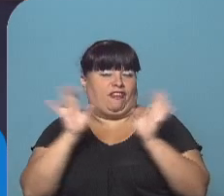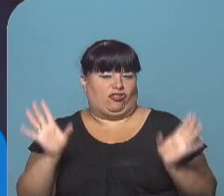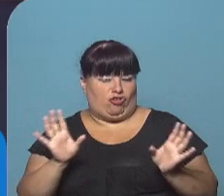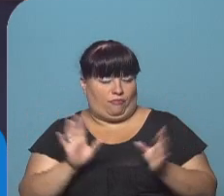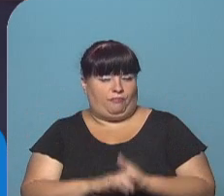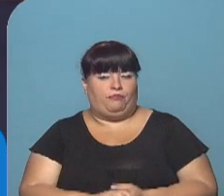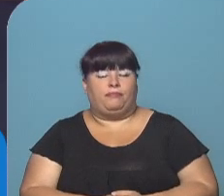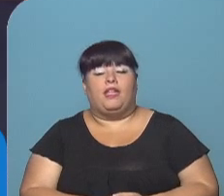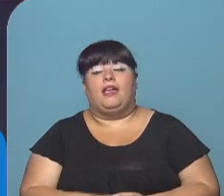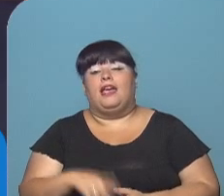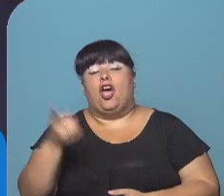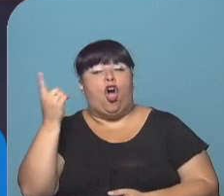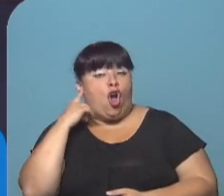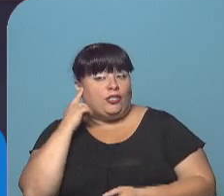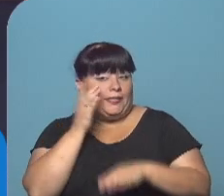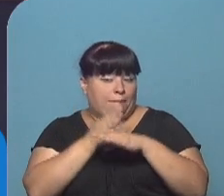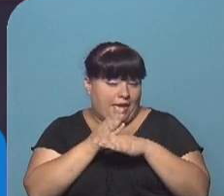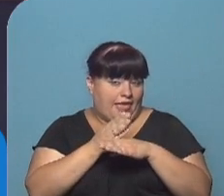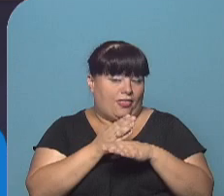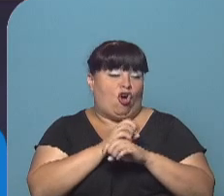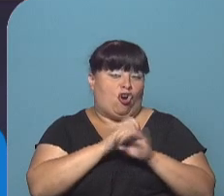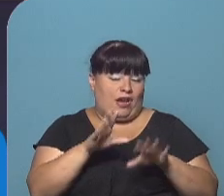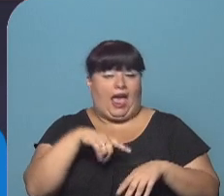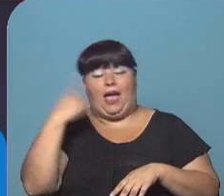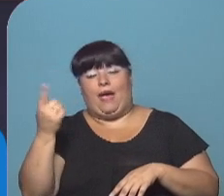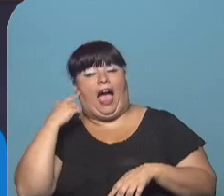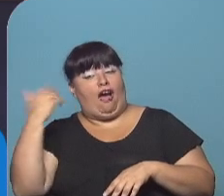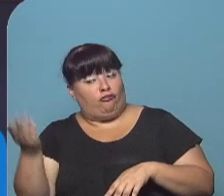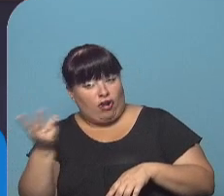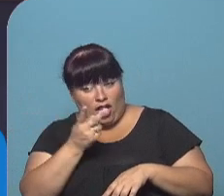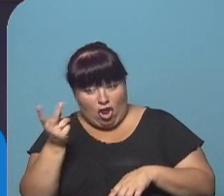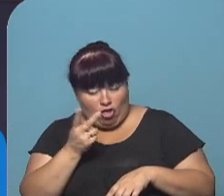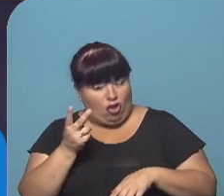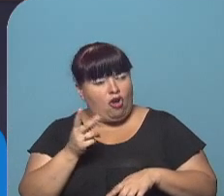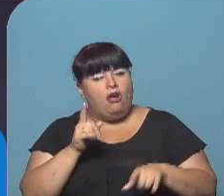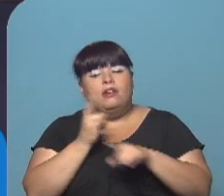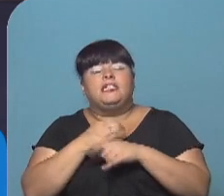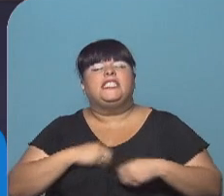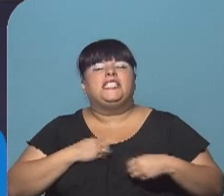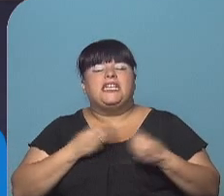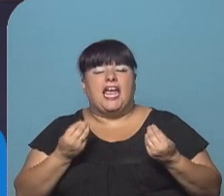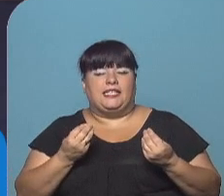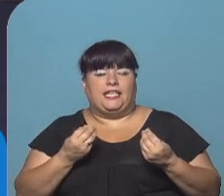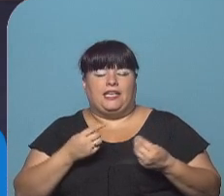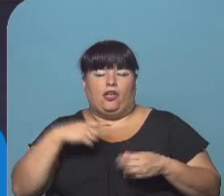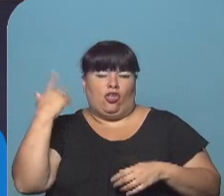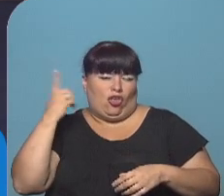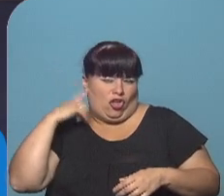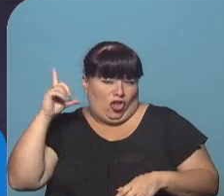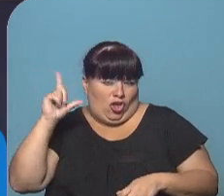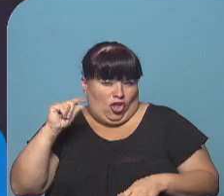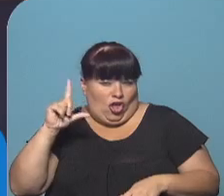infección. Tanto la otitis media aguda como la otitis externa tienen como síntomas el intenso